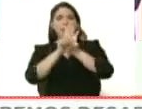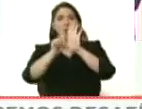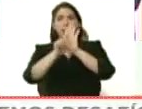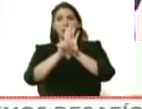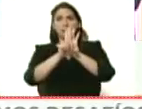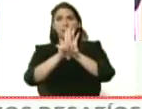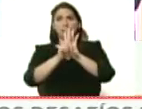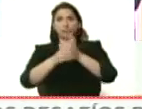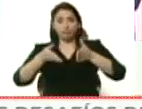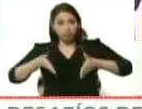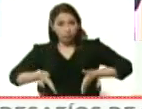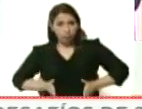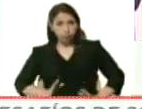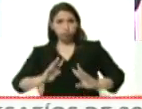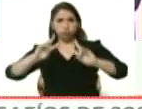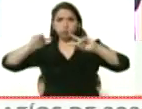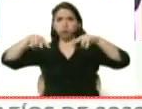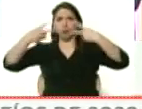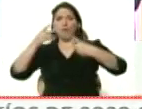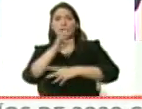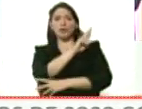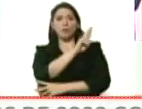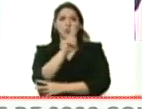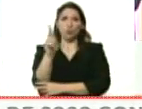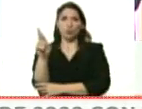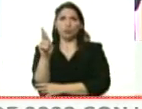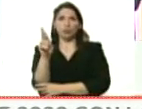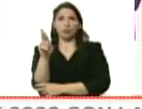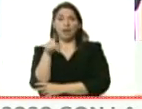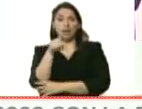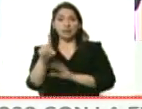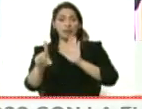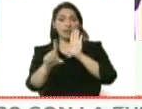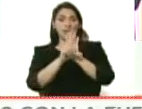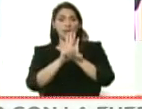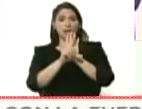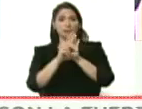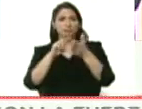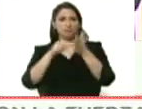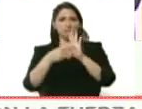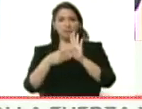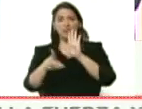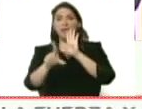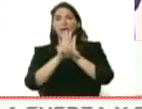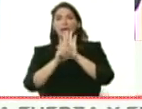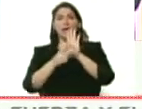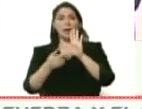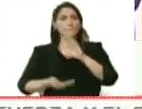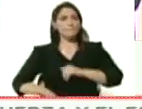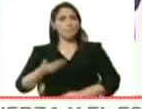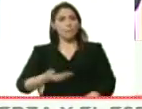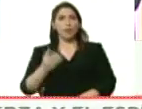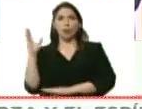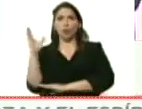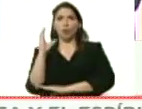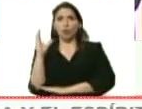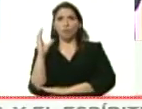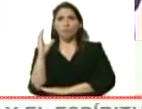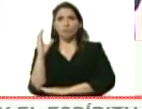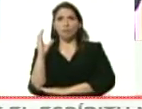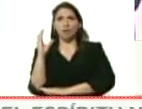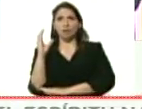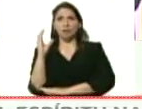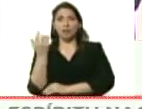que daba nacimiento a una nueva república. Esta ley era la ley fundamental de Colombia.